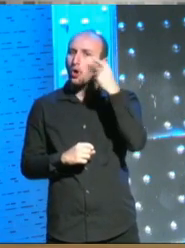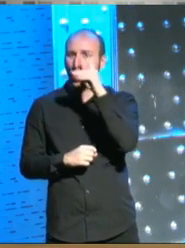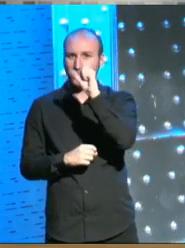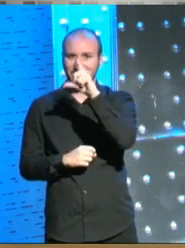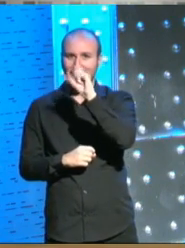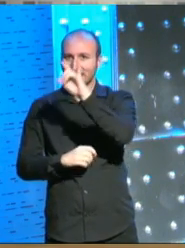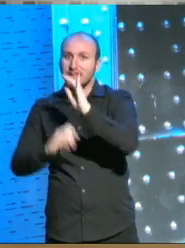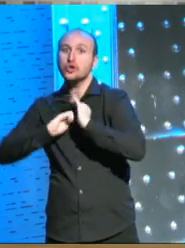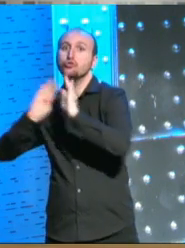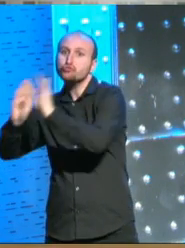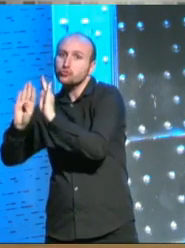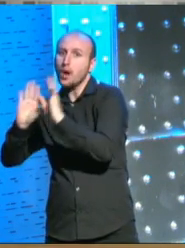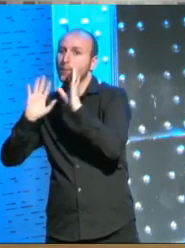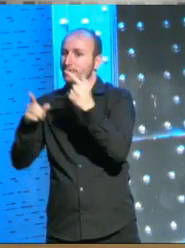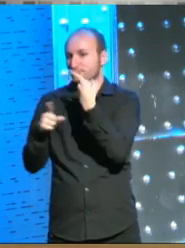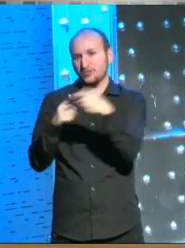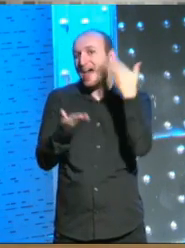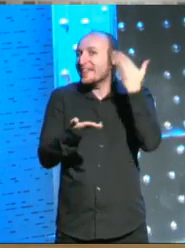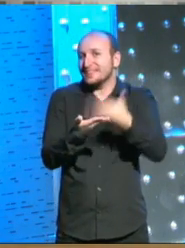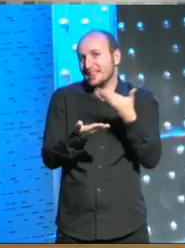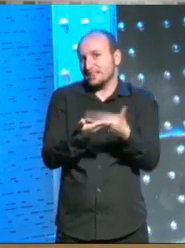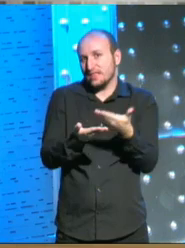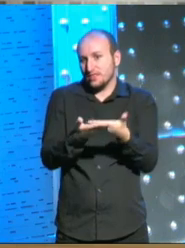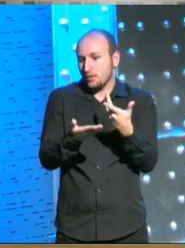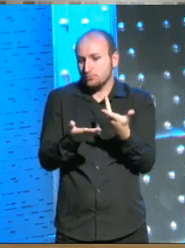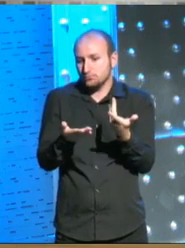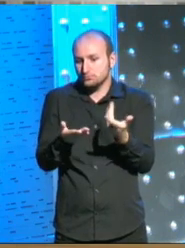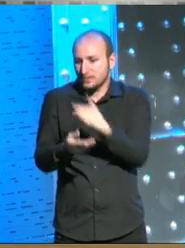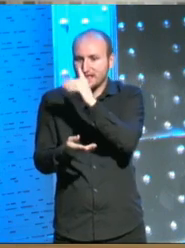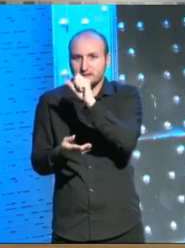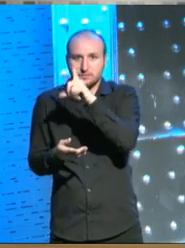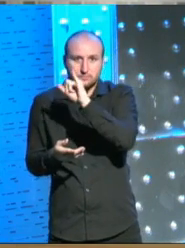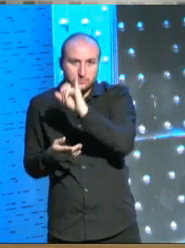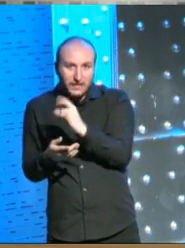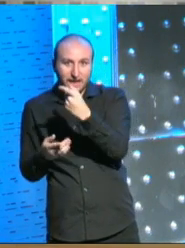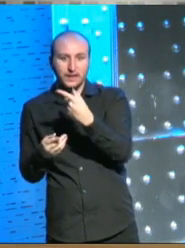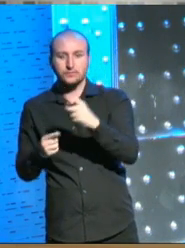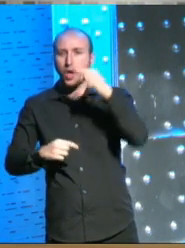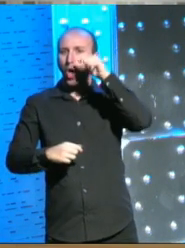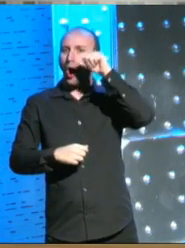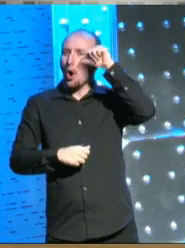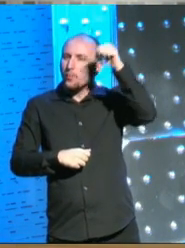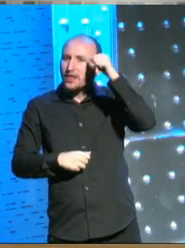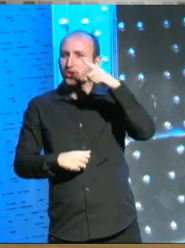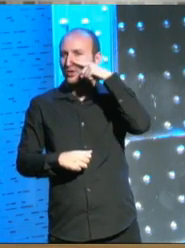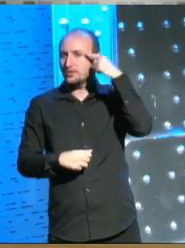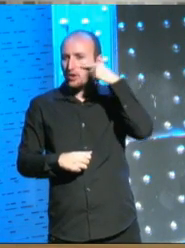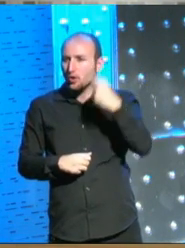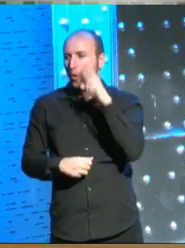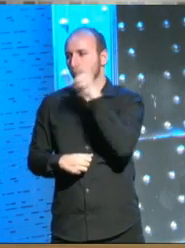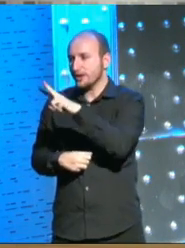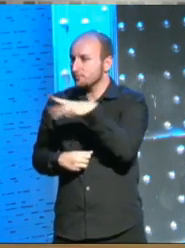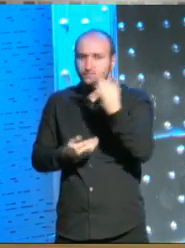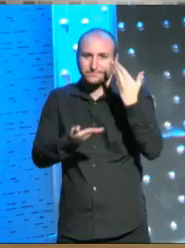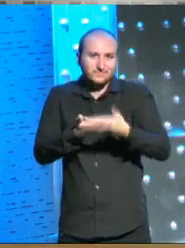Dalí, pero no tenemos ninguna certeza de que Dalí hubiese visto las operaciones de cataratas del